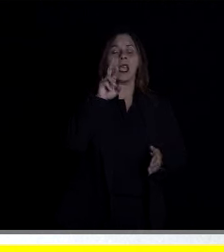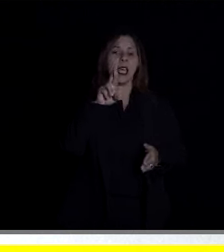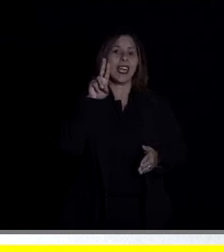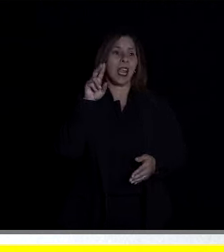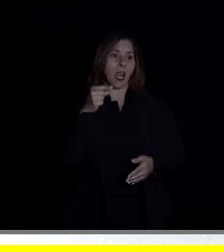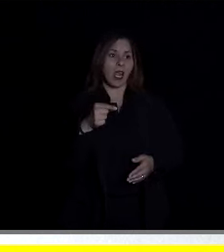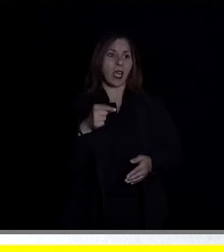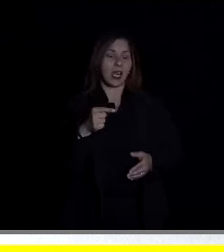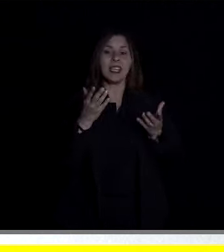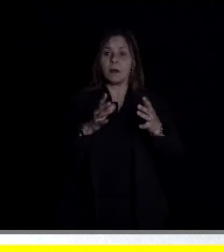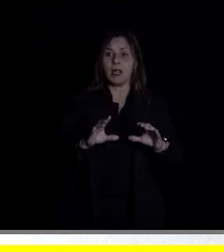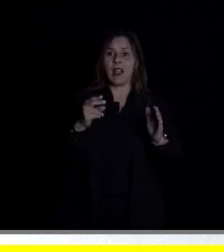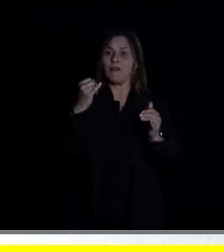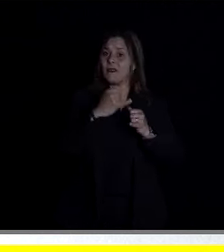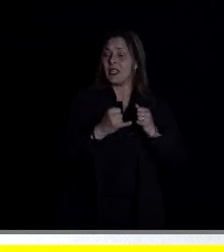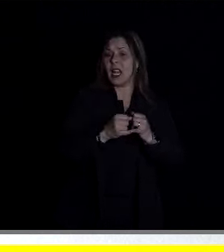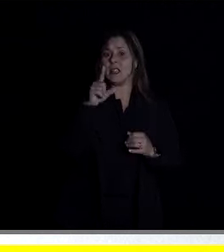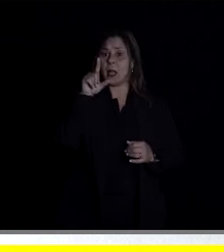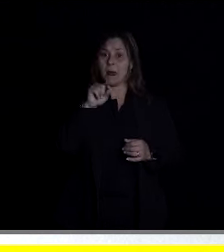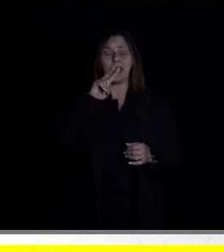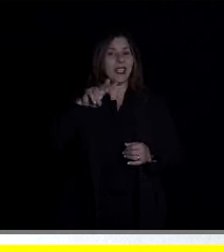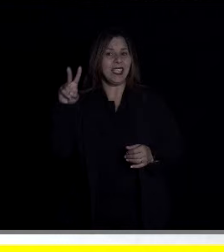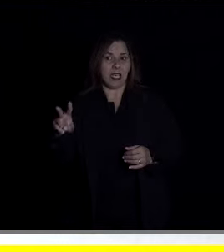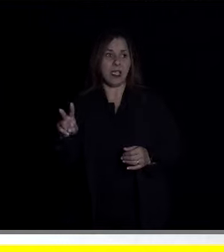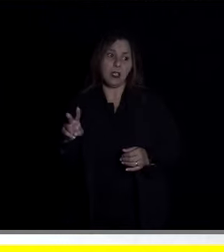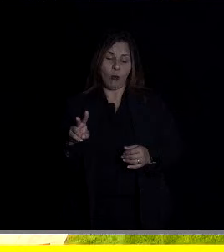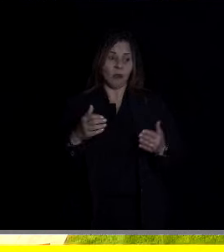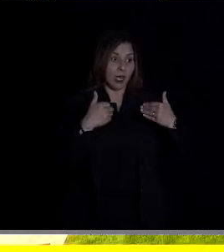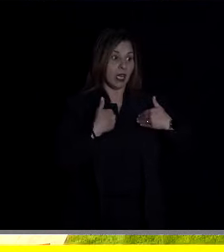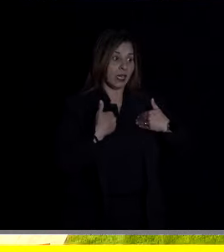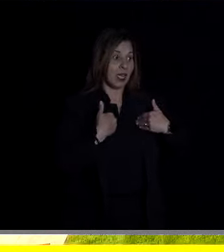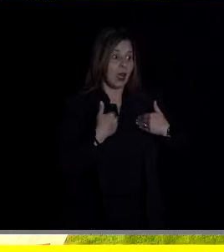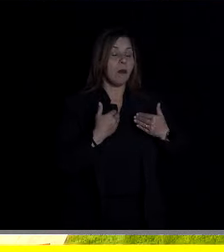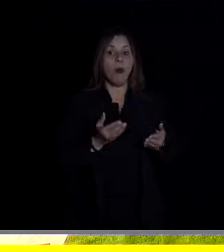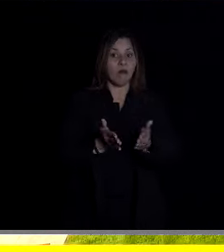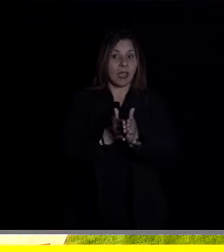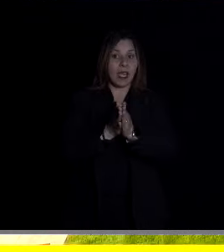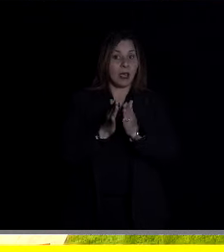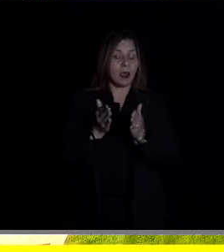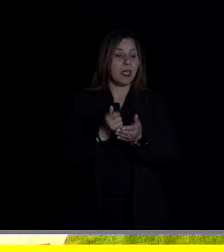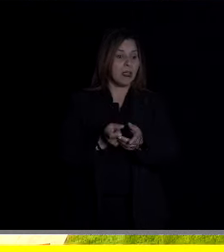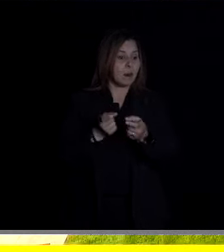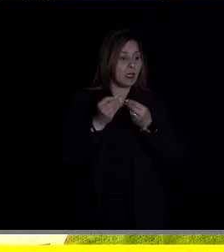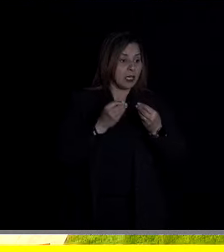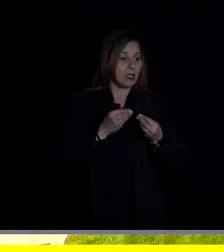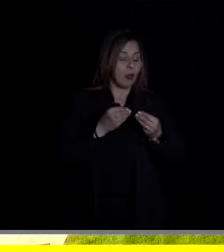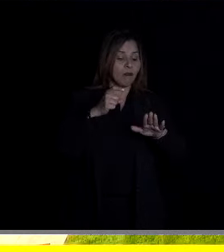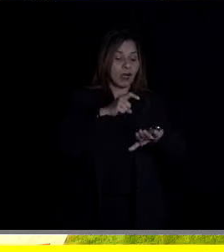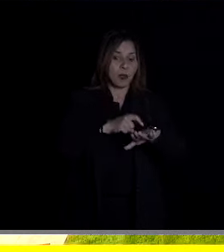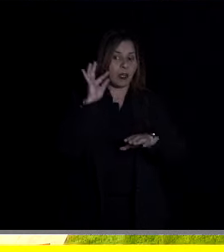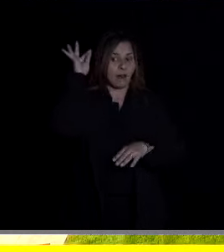completarán a finales del 2022. Y logramos la aprobación de dos propuestas de fondos federales para que en tiempo de